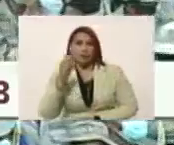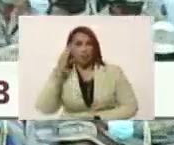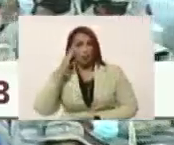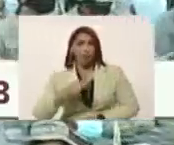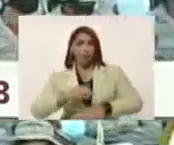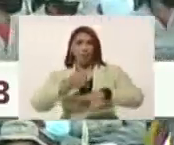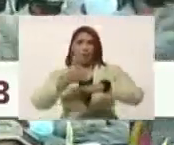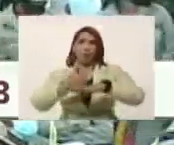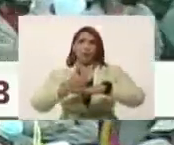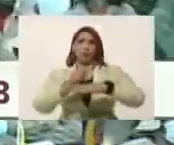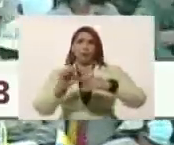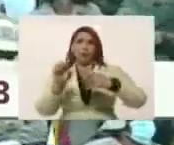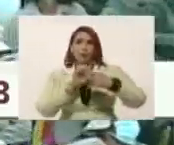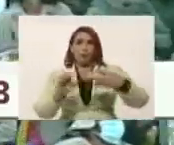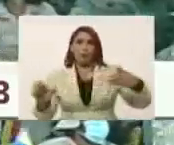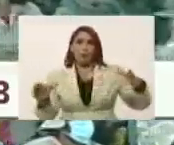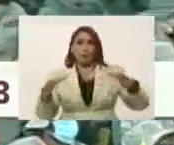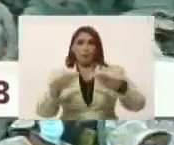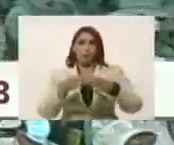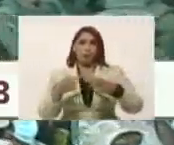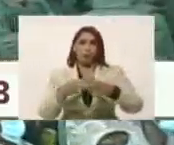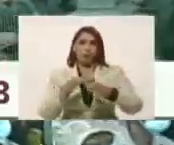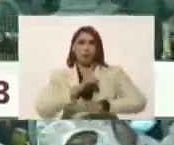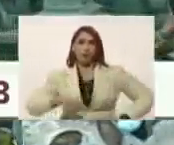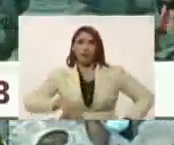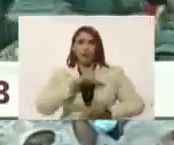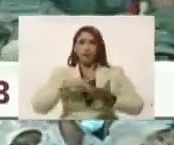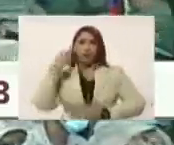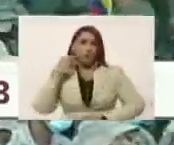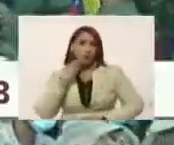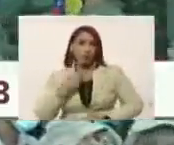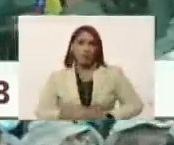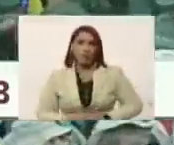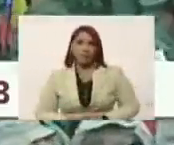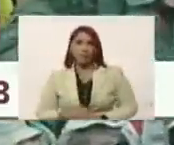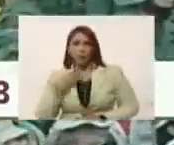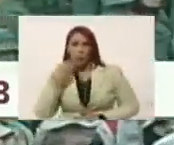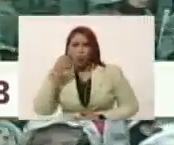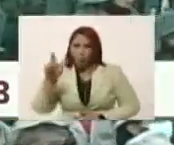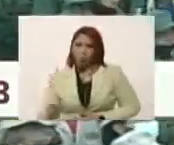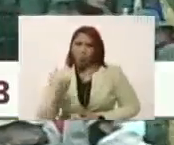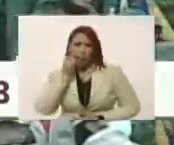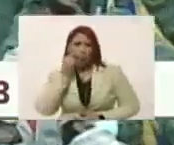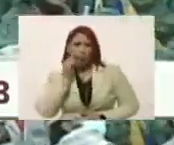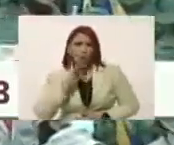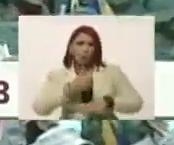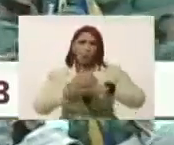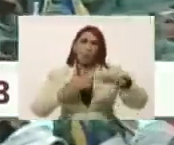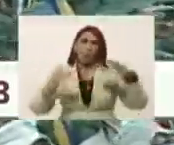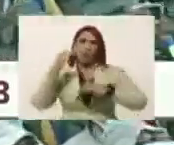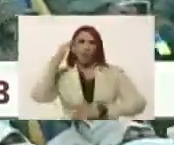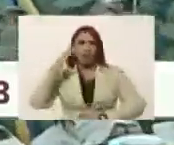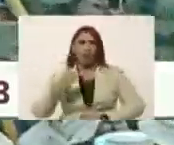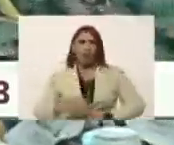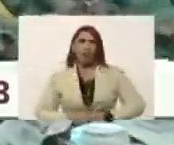estratégico operacional de la Fuerza Armada Nacional Bolivariana, joven general,